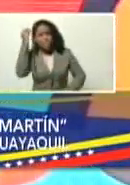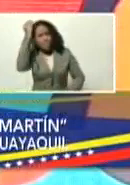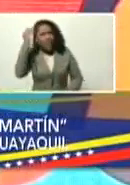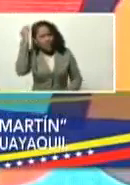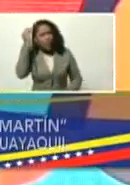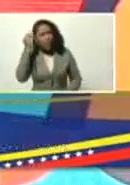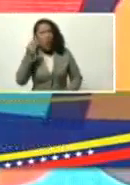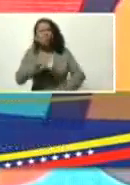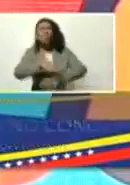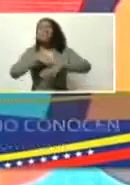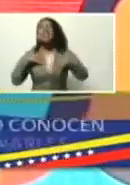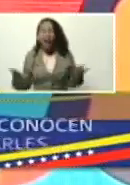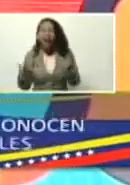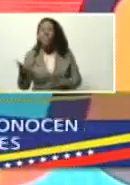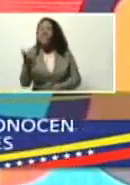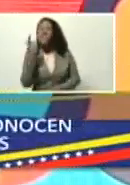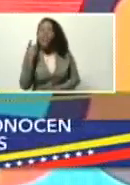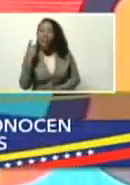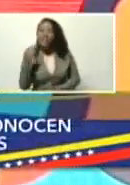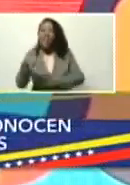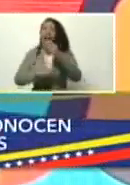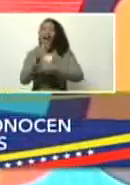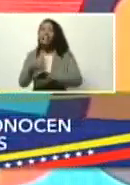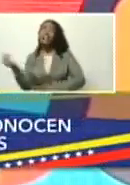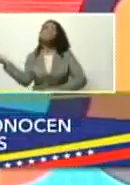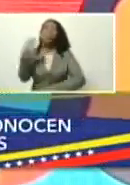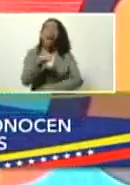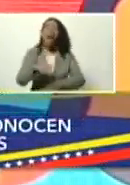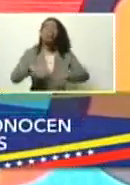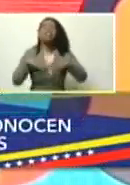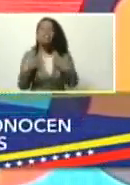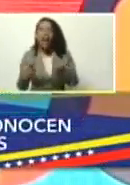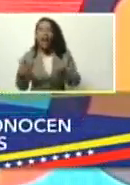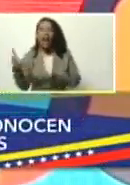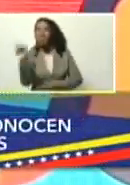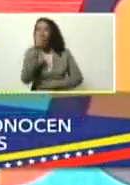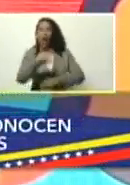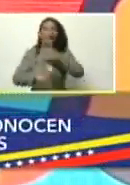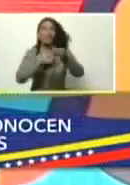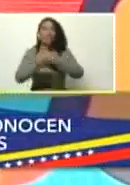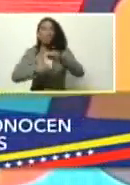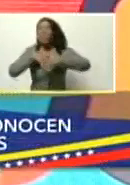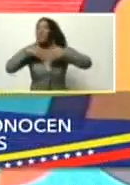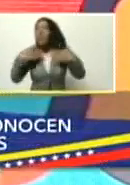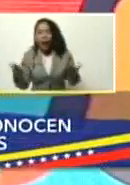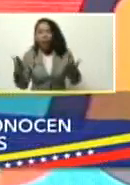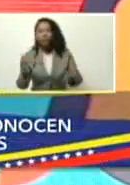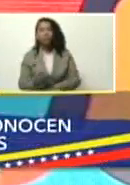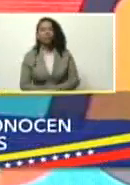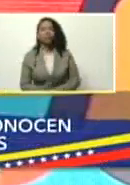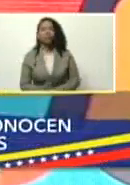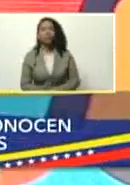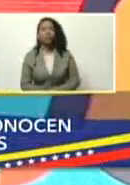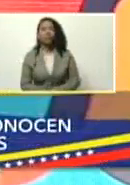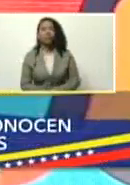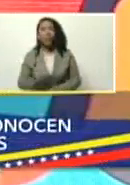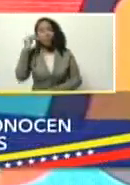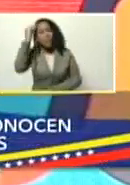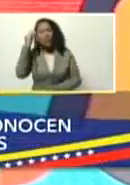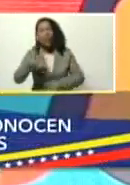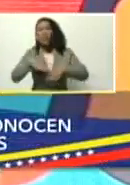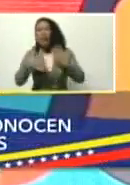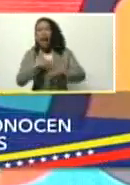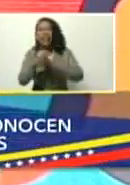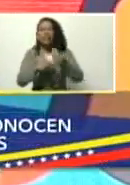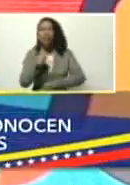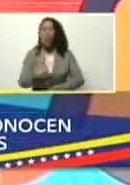¿qué no estamos haciendo? ¿Qué no estamos haciendo? No pensemos que estamos haciendo